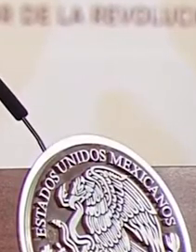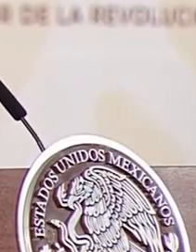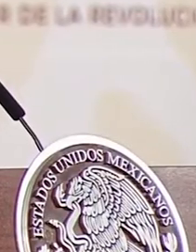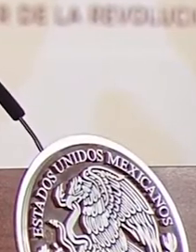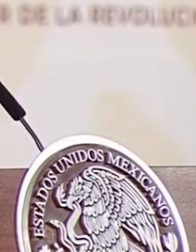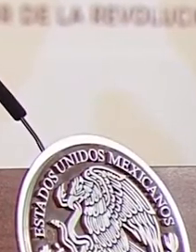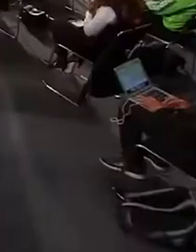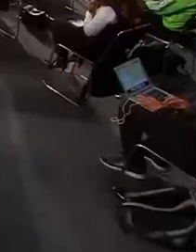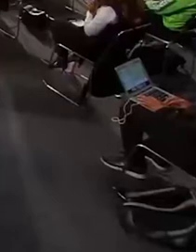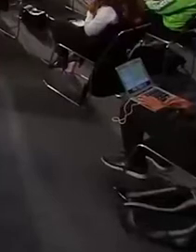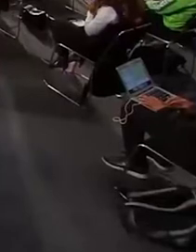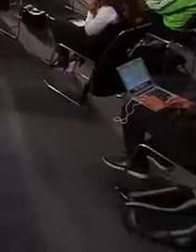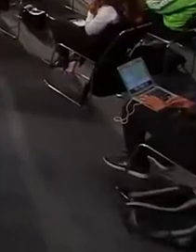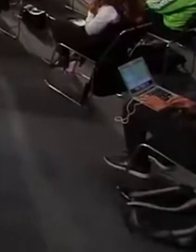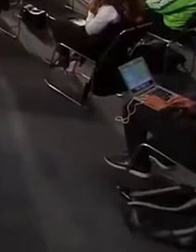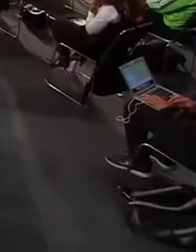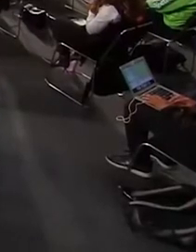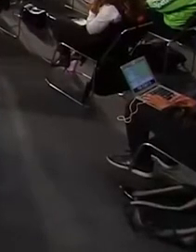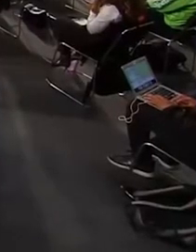formalmente.